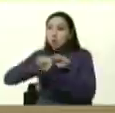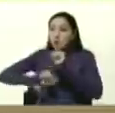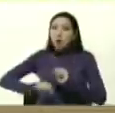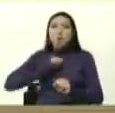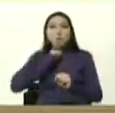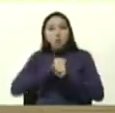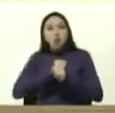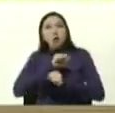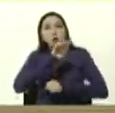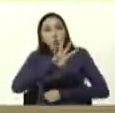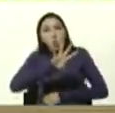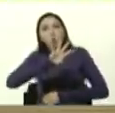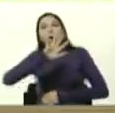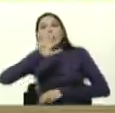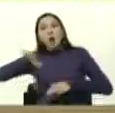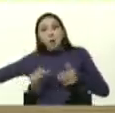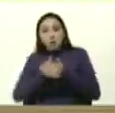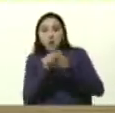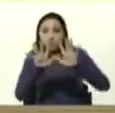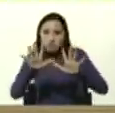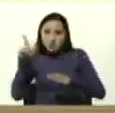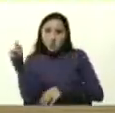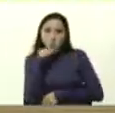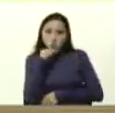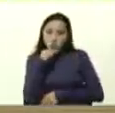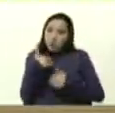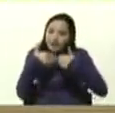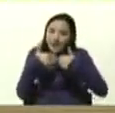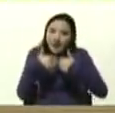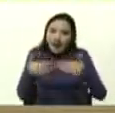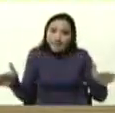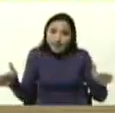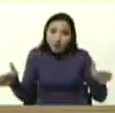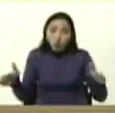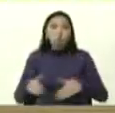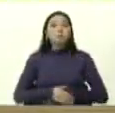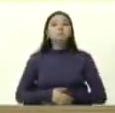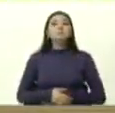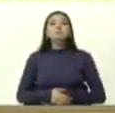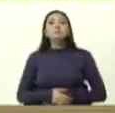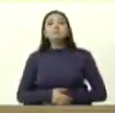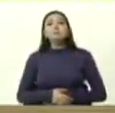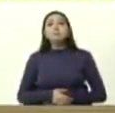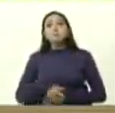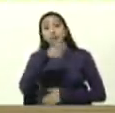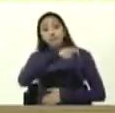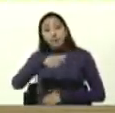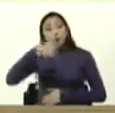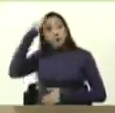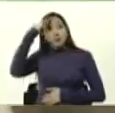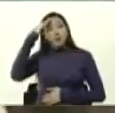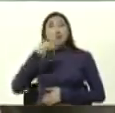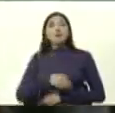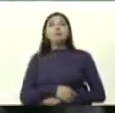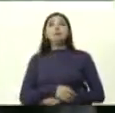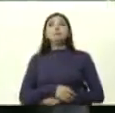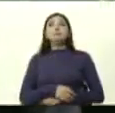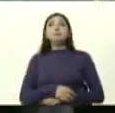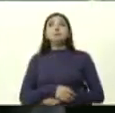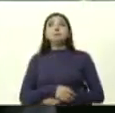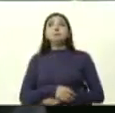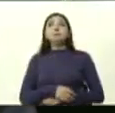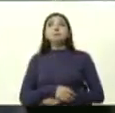el 4 y el 10 de octubre. Debe saber también nuestra población que ya se encuentran en